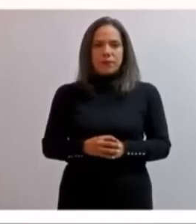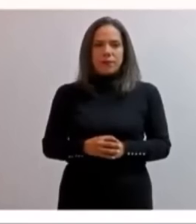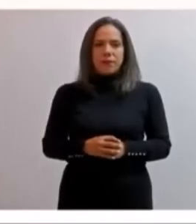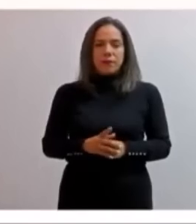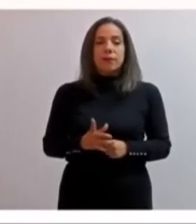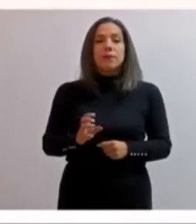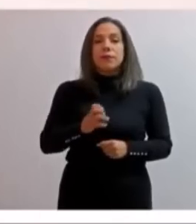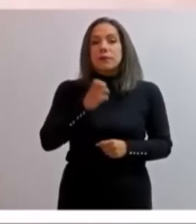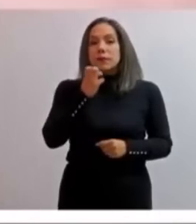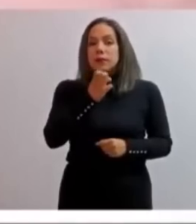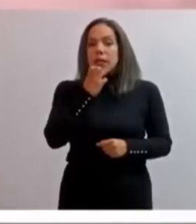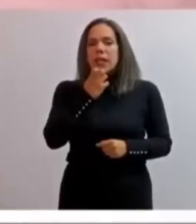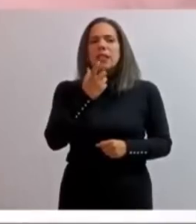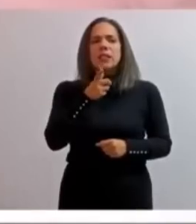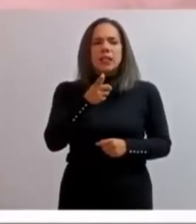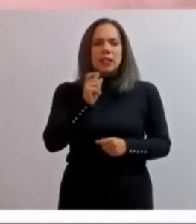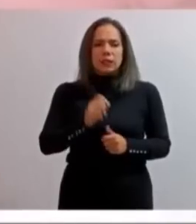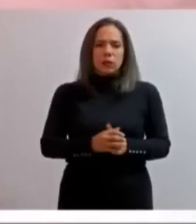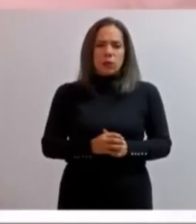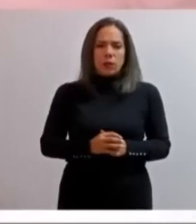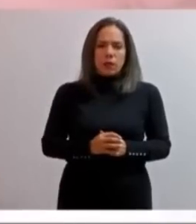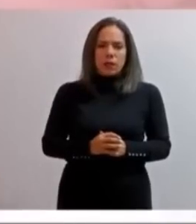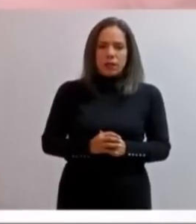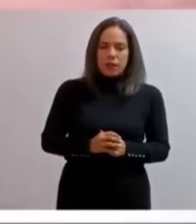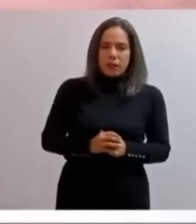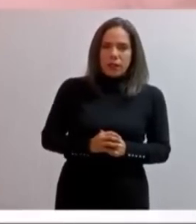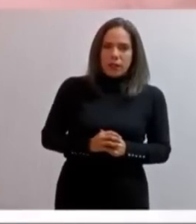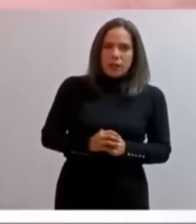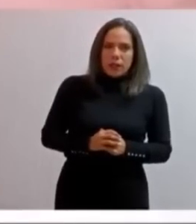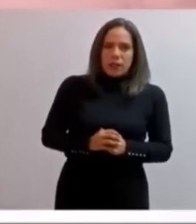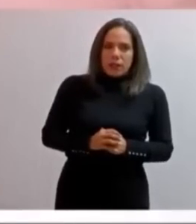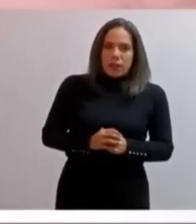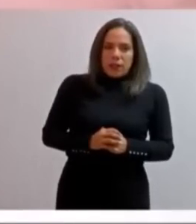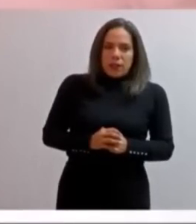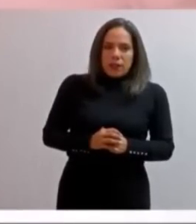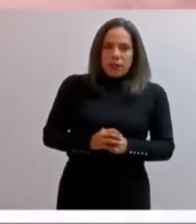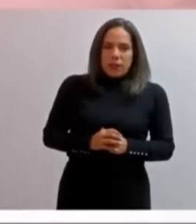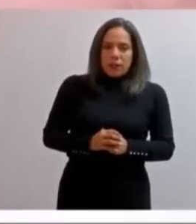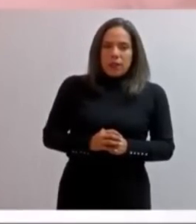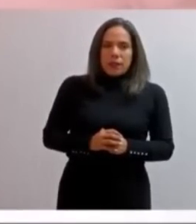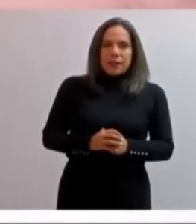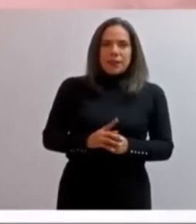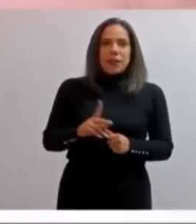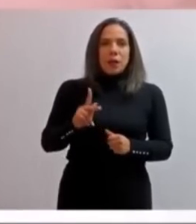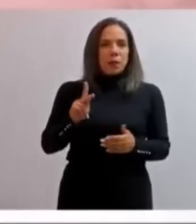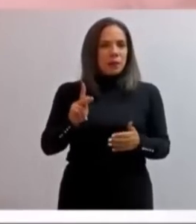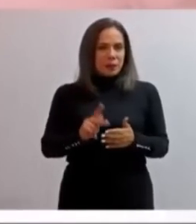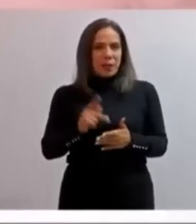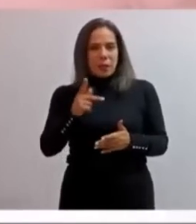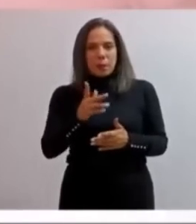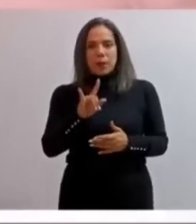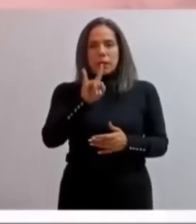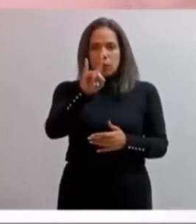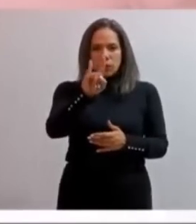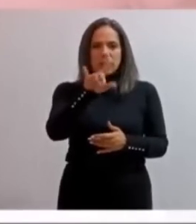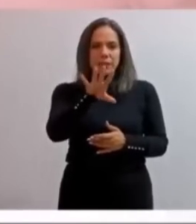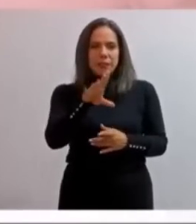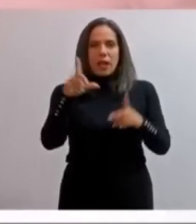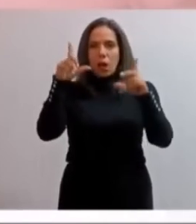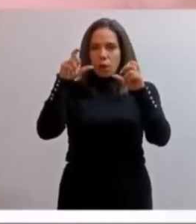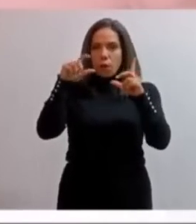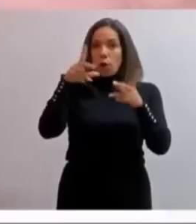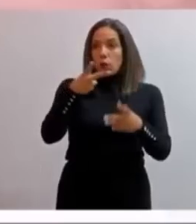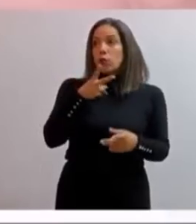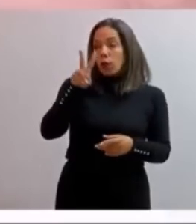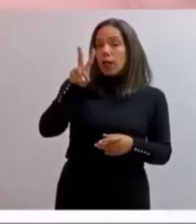la escuela. Entonces, en ese sentido, y por eso coloqué esta lámina y coloqué esta fotografía que es